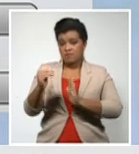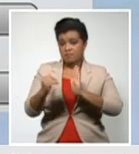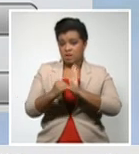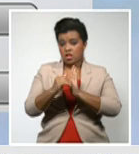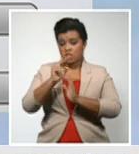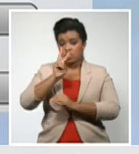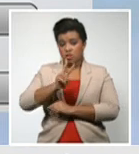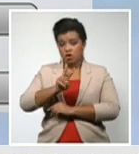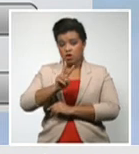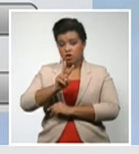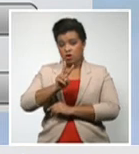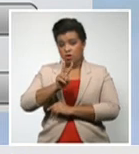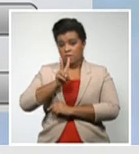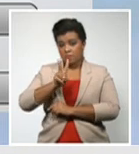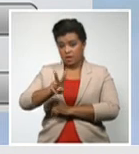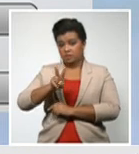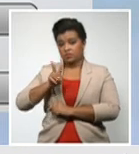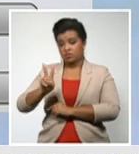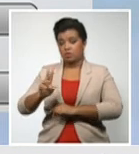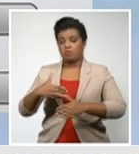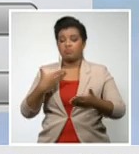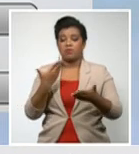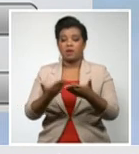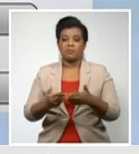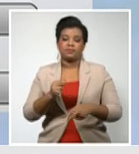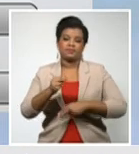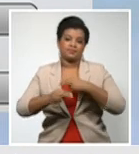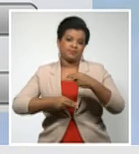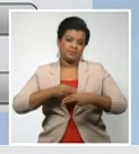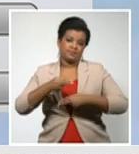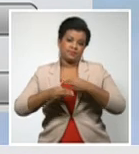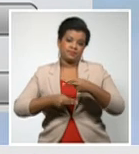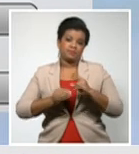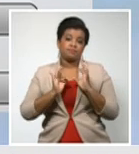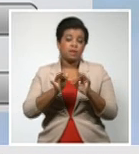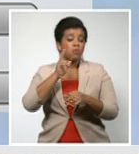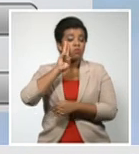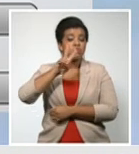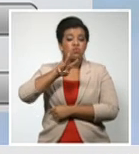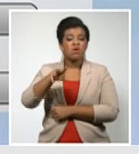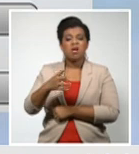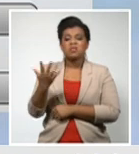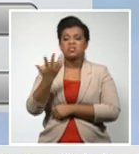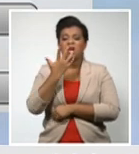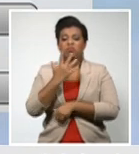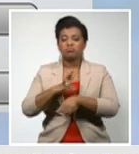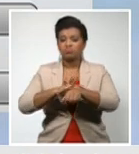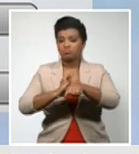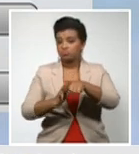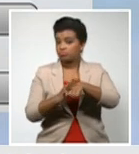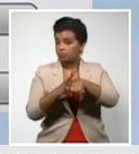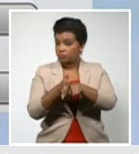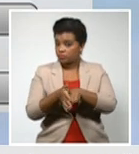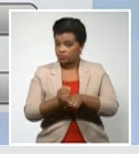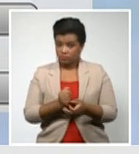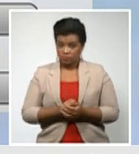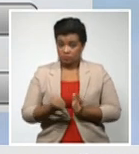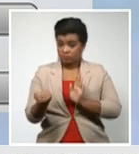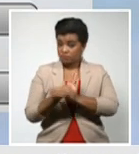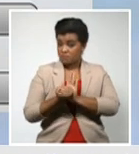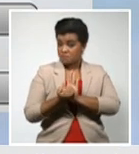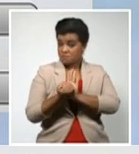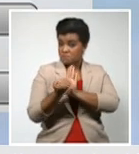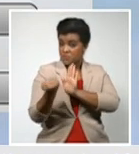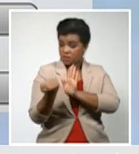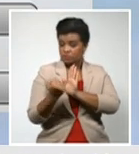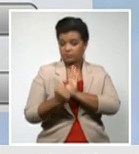2.319.222 muestras analizadas para el diagnóstico de la COVID-19. Y se han confirmado, se han